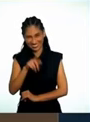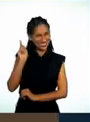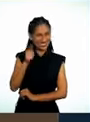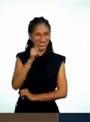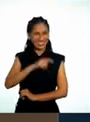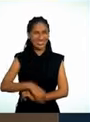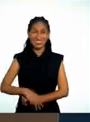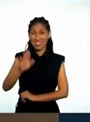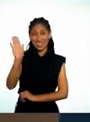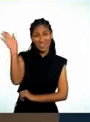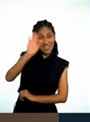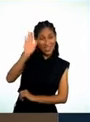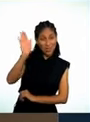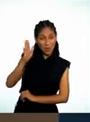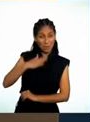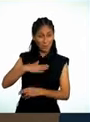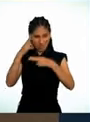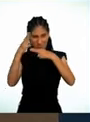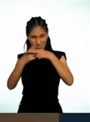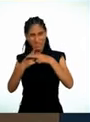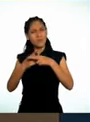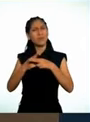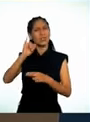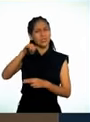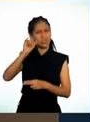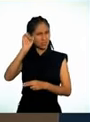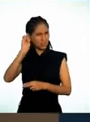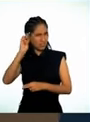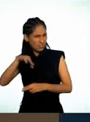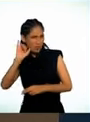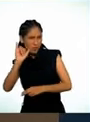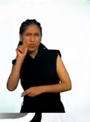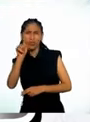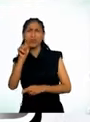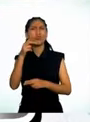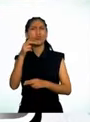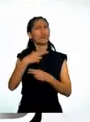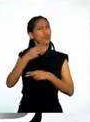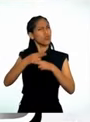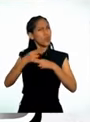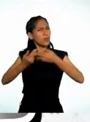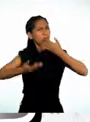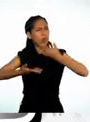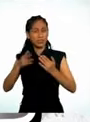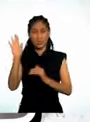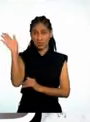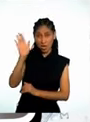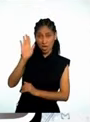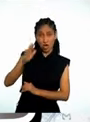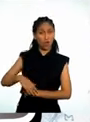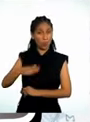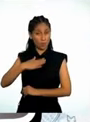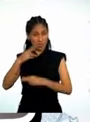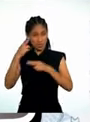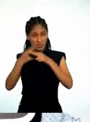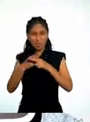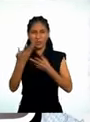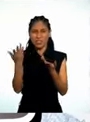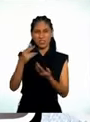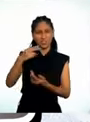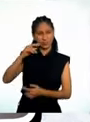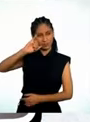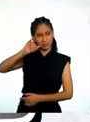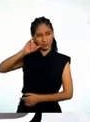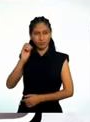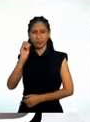hello main stage igual yo rain hello life my name is jorge